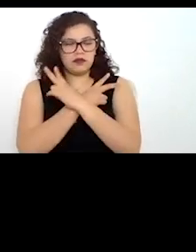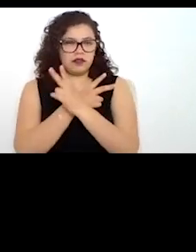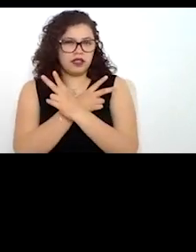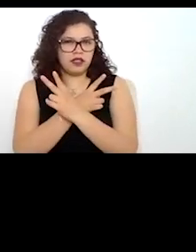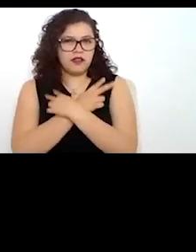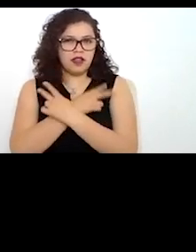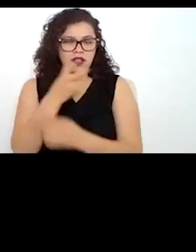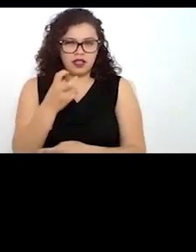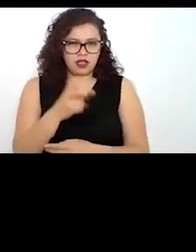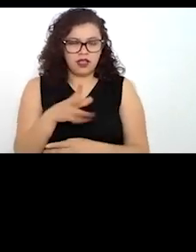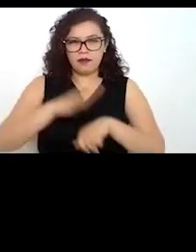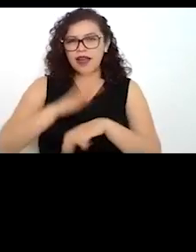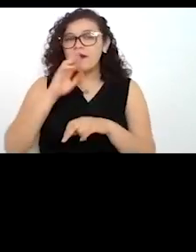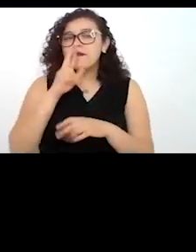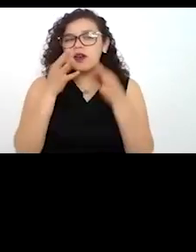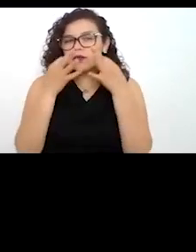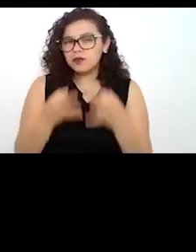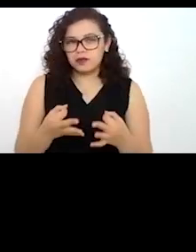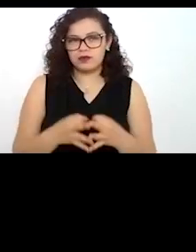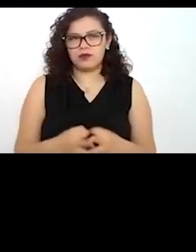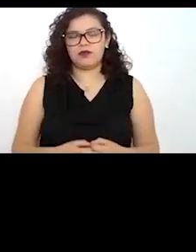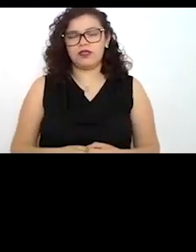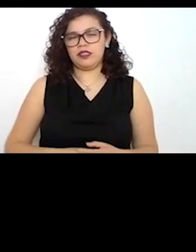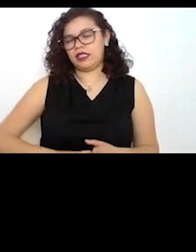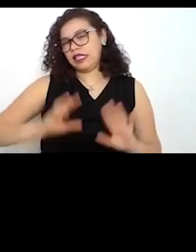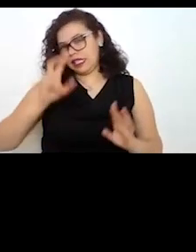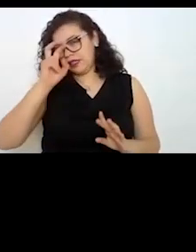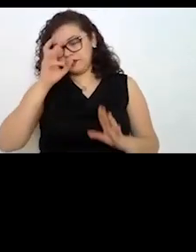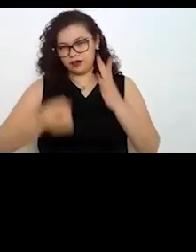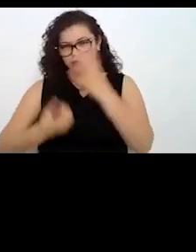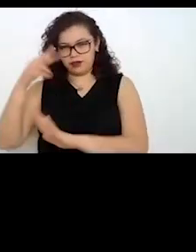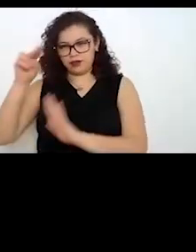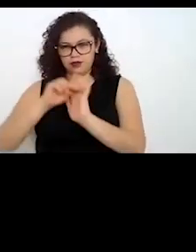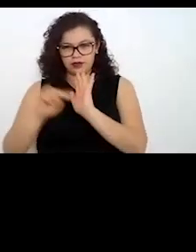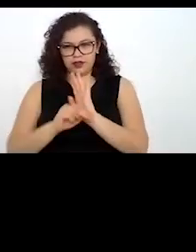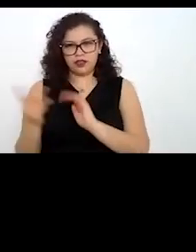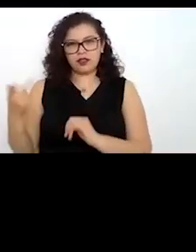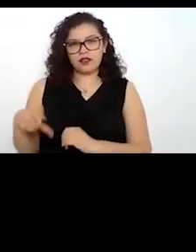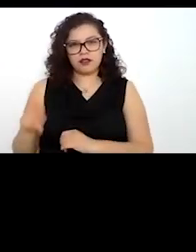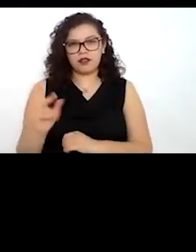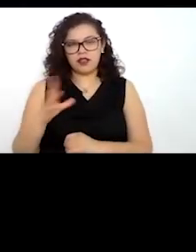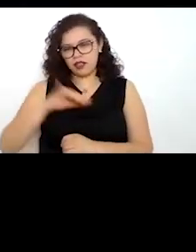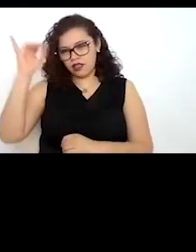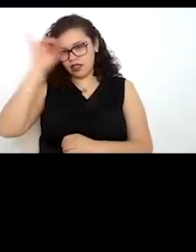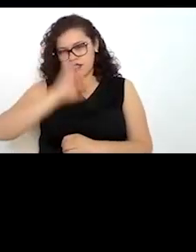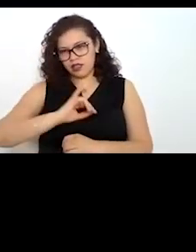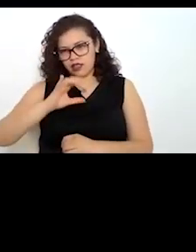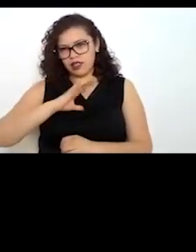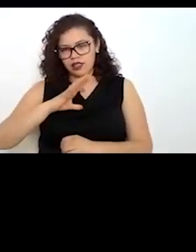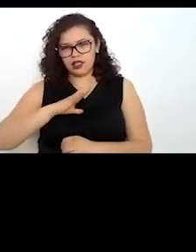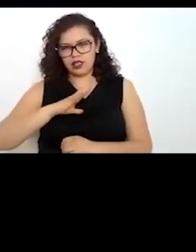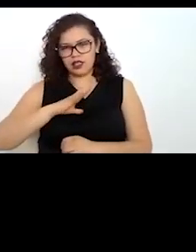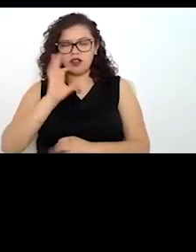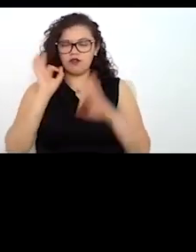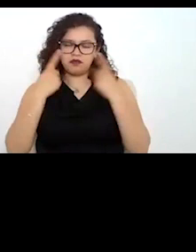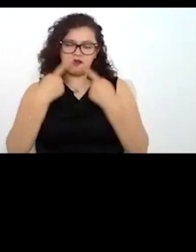es la aplicación más correcta y estricta de la nueva norma. Sin embargo, hay patrones que sí lo están aplicando de la